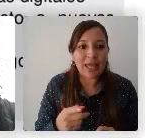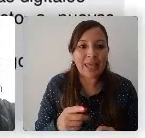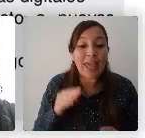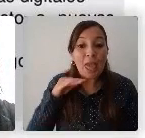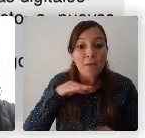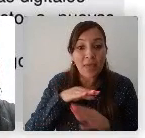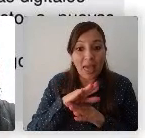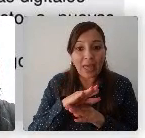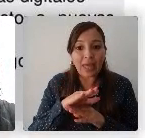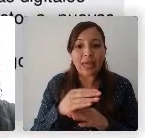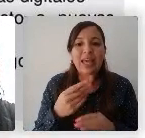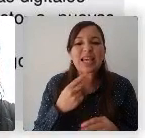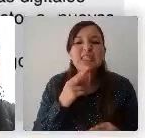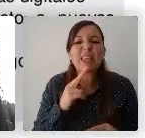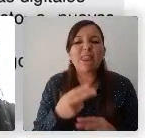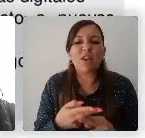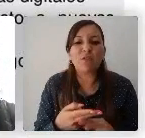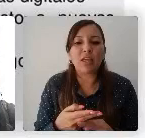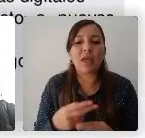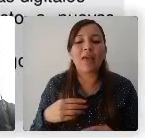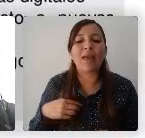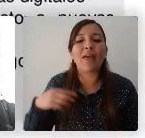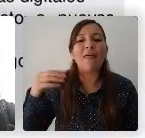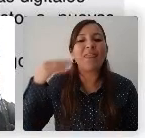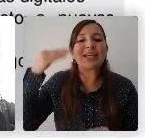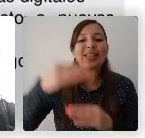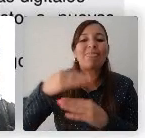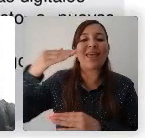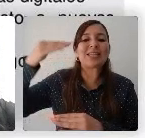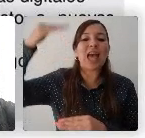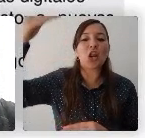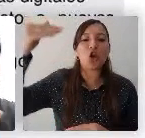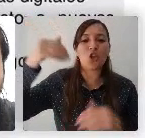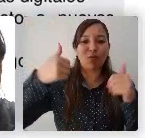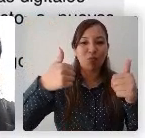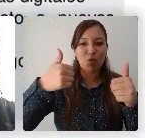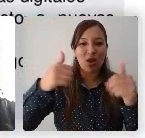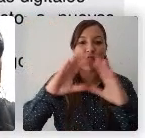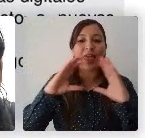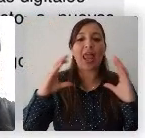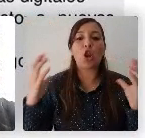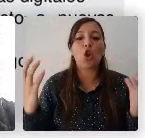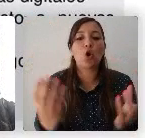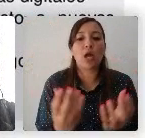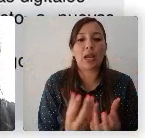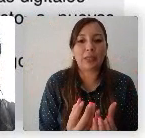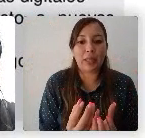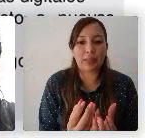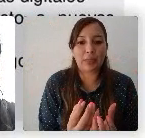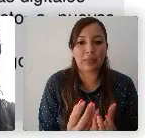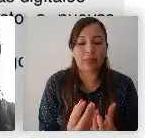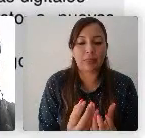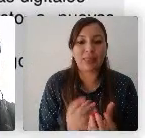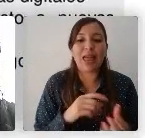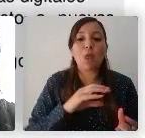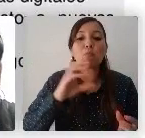medio para poder lograr generar un desarrollo local, ¿no? Sabemos claramente que dentro de toda esta situación de pandemia hemos